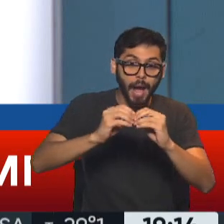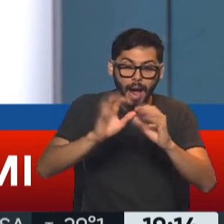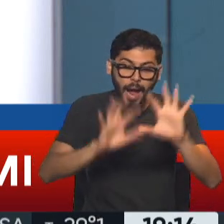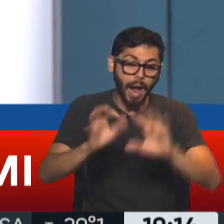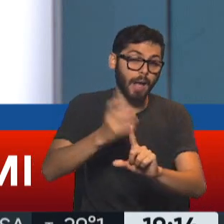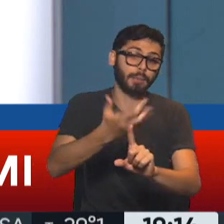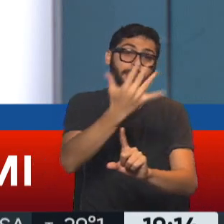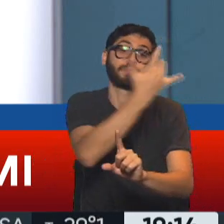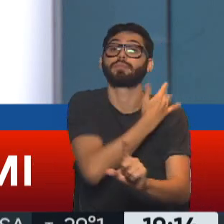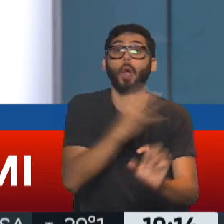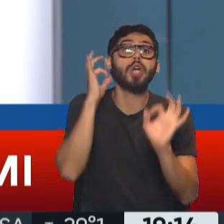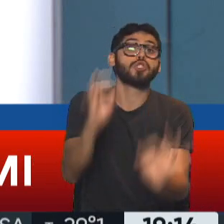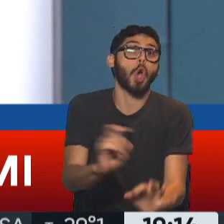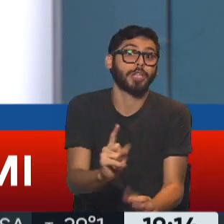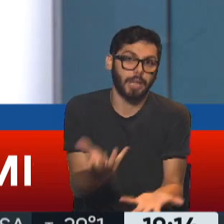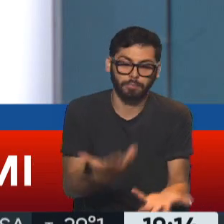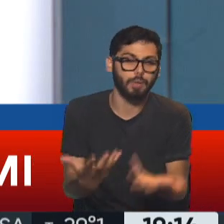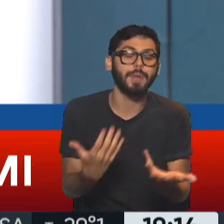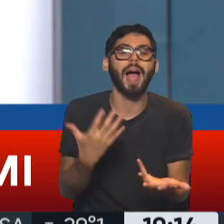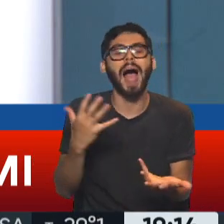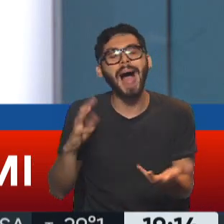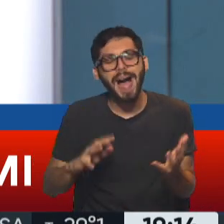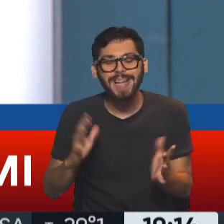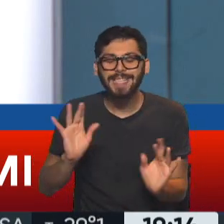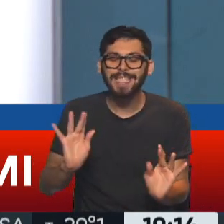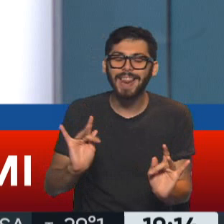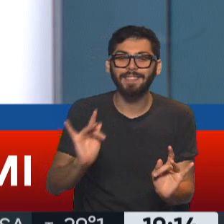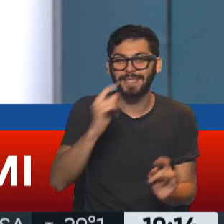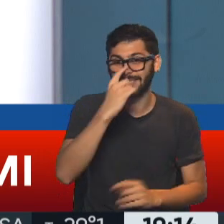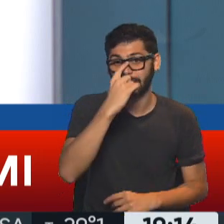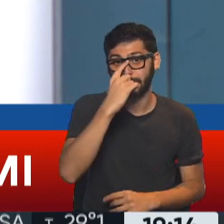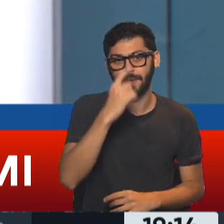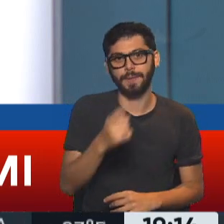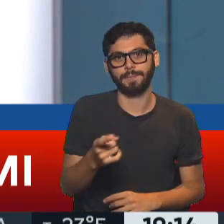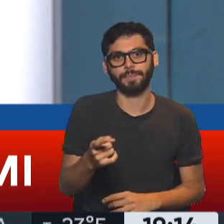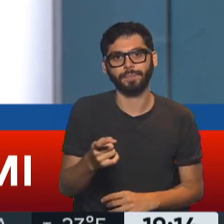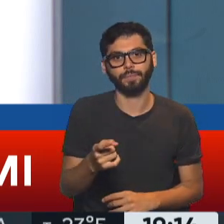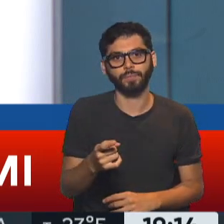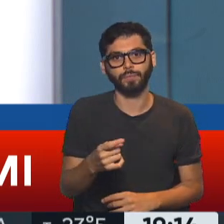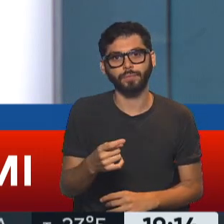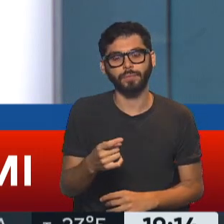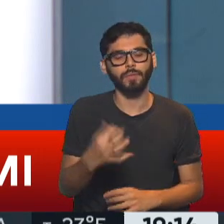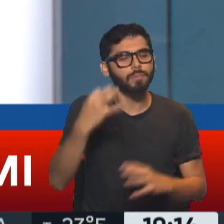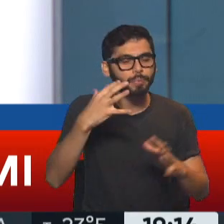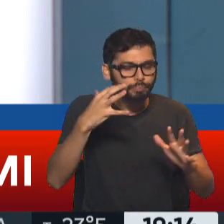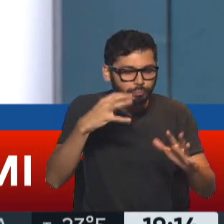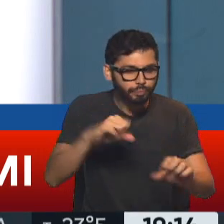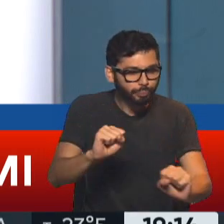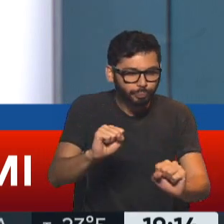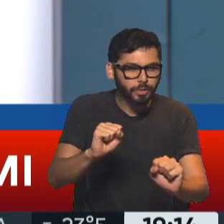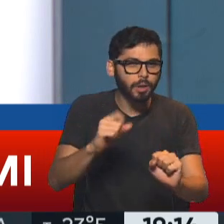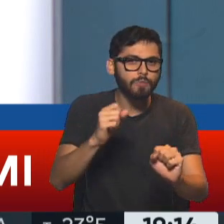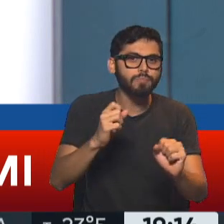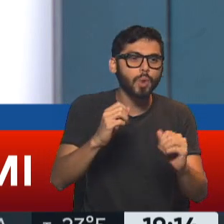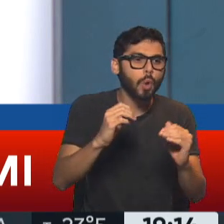y no llegamos nunca. ¿Por qué? Porque a veces es difícil determinar quién o identificar por dónde se va a